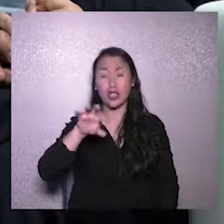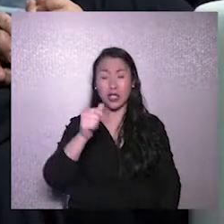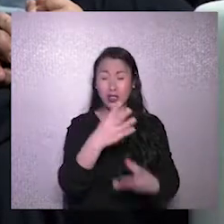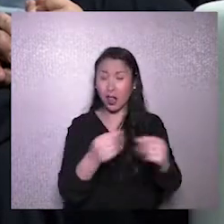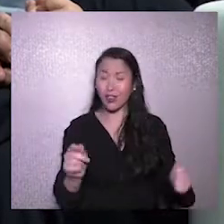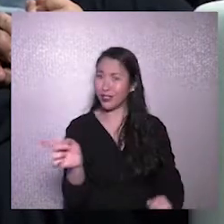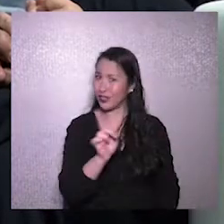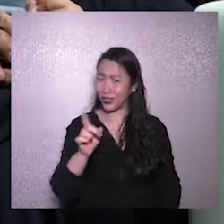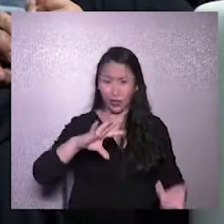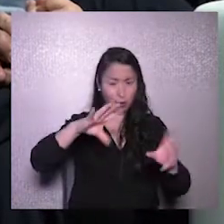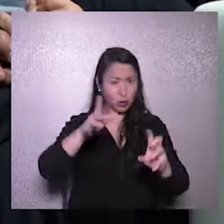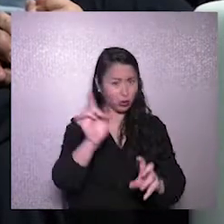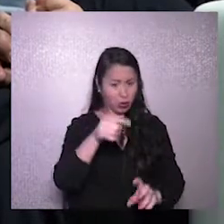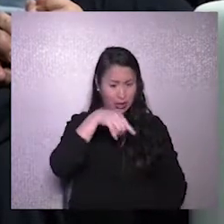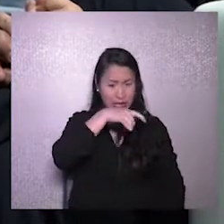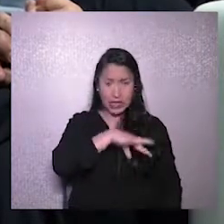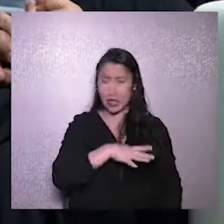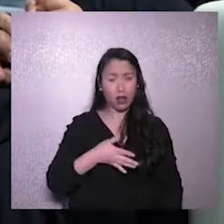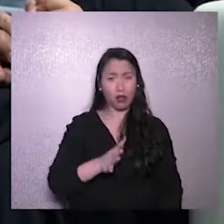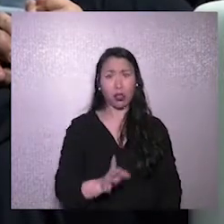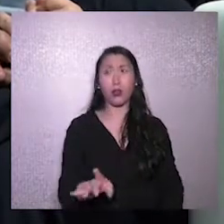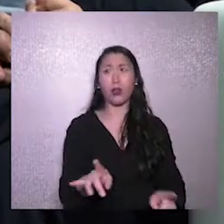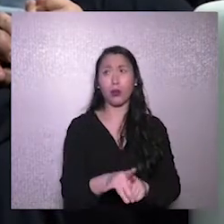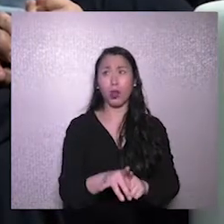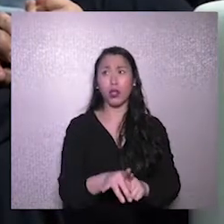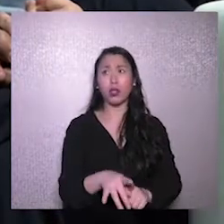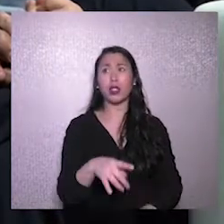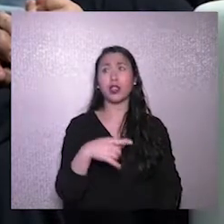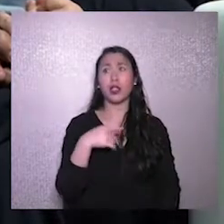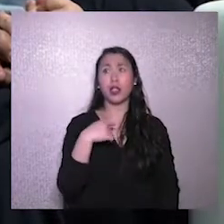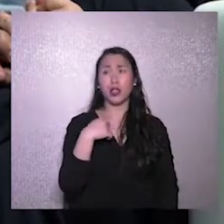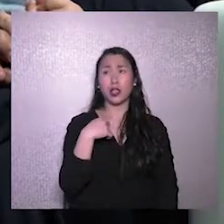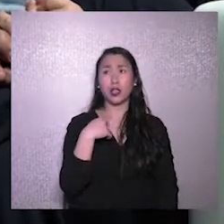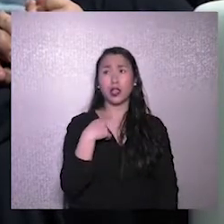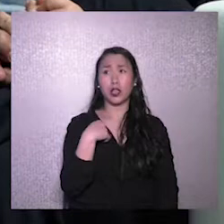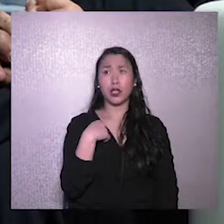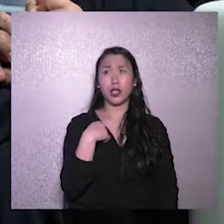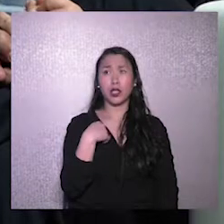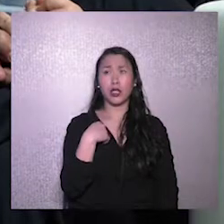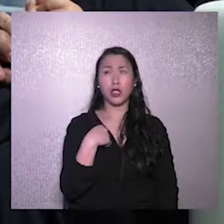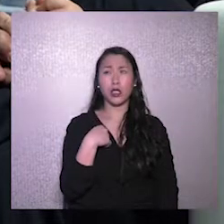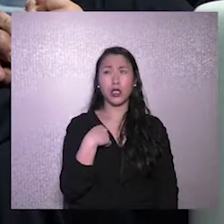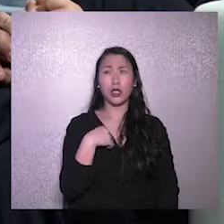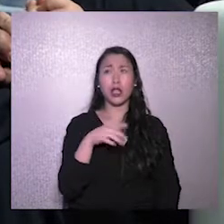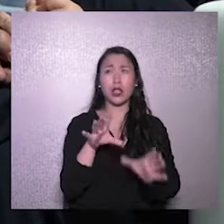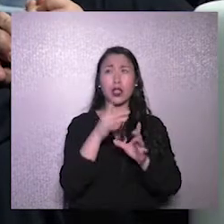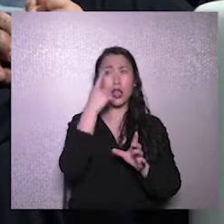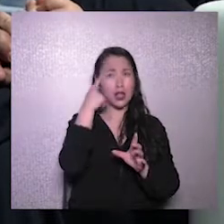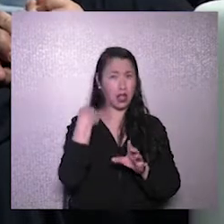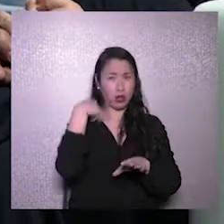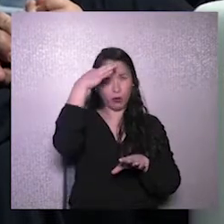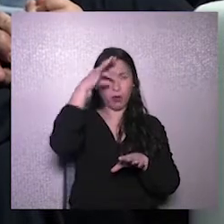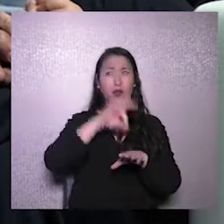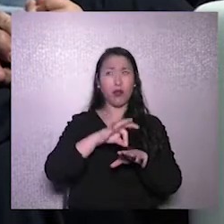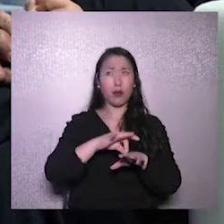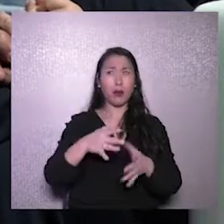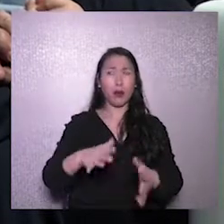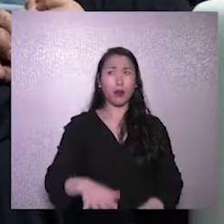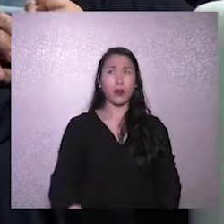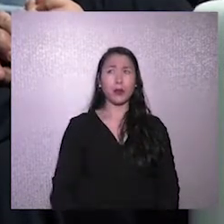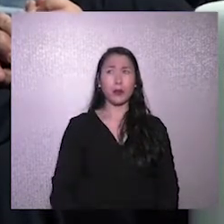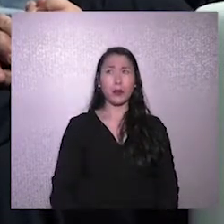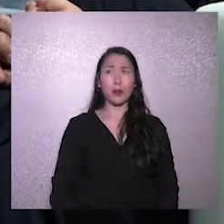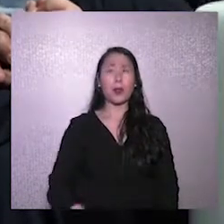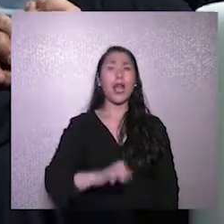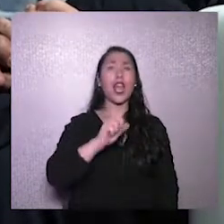Chile. Y usted está con gripe hoy día, y yo tuve gripe hace 10 días atrás, ¿no? Y está el